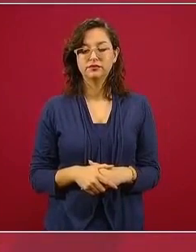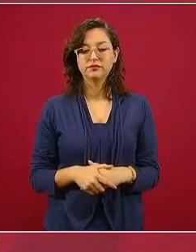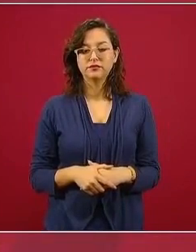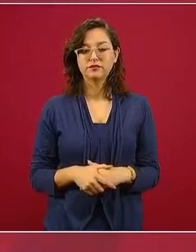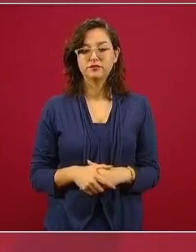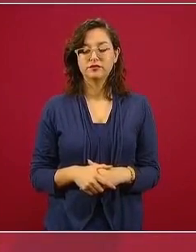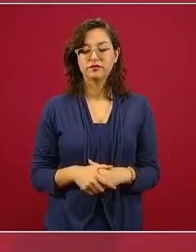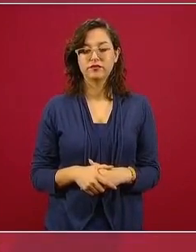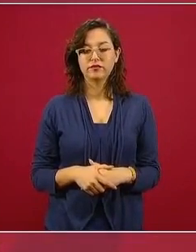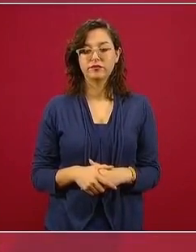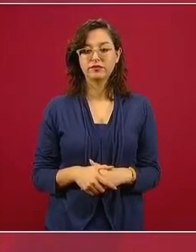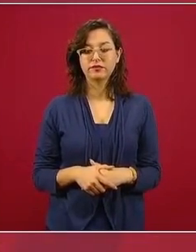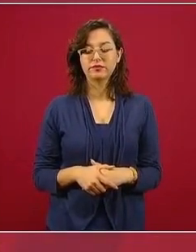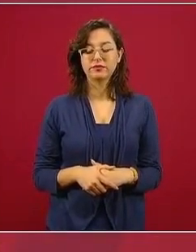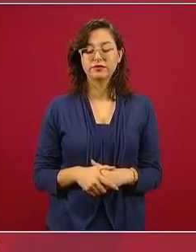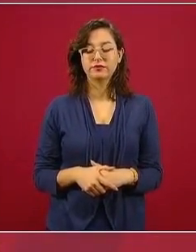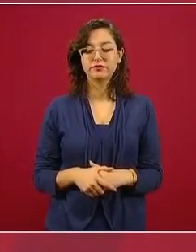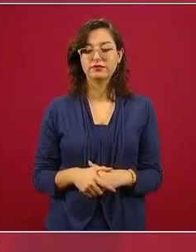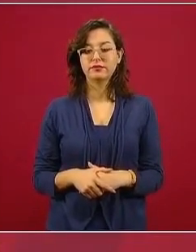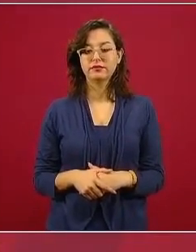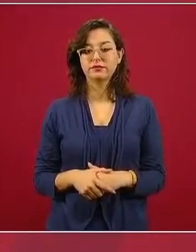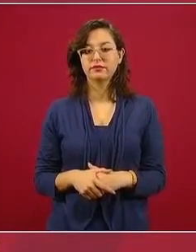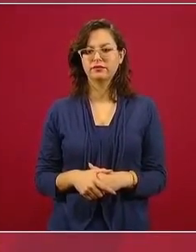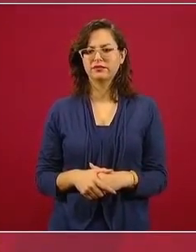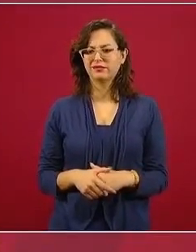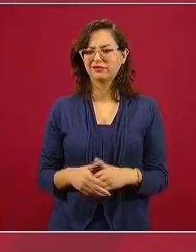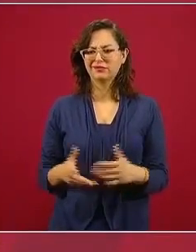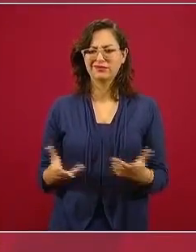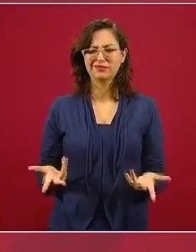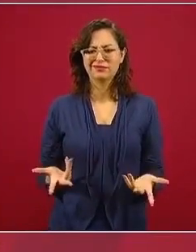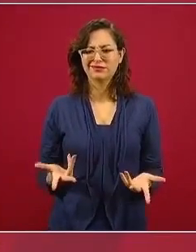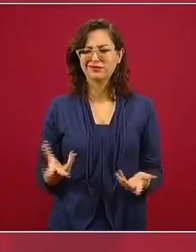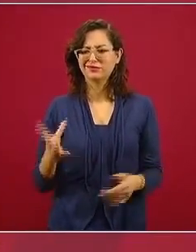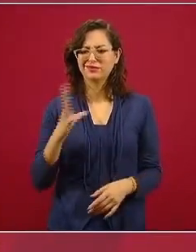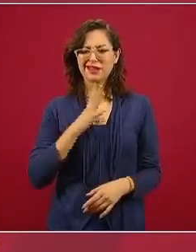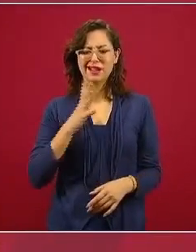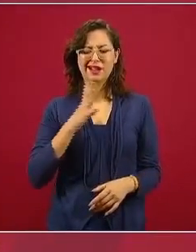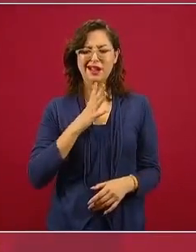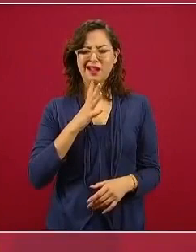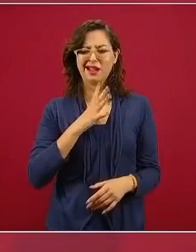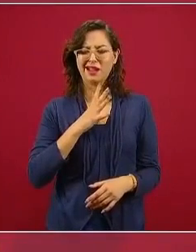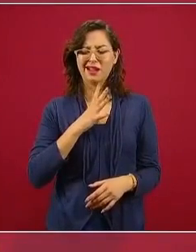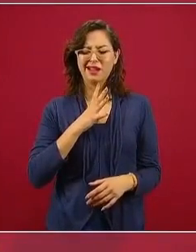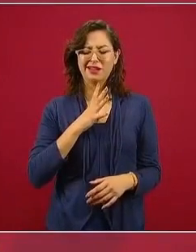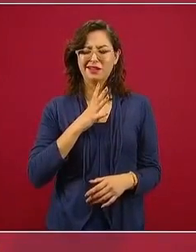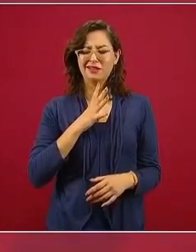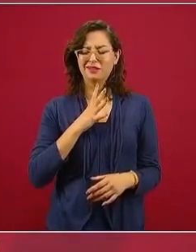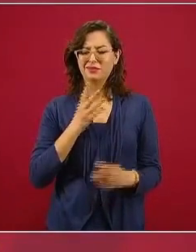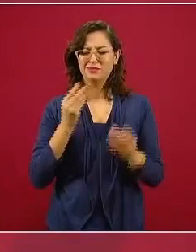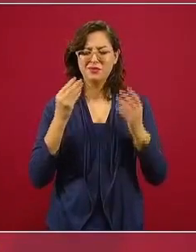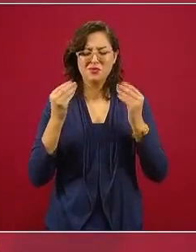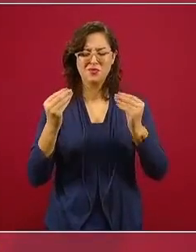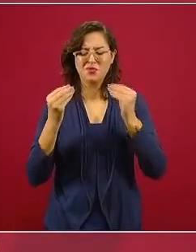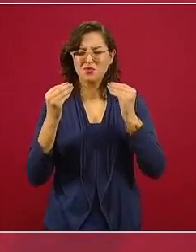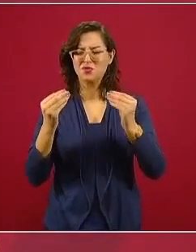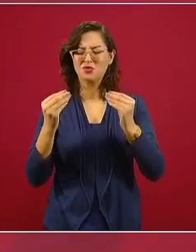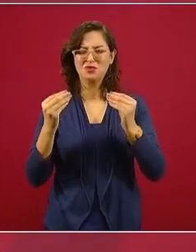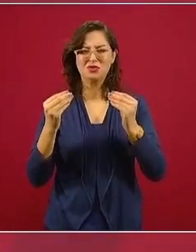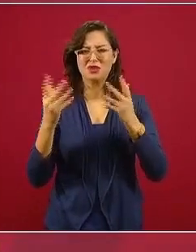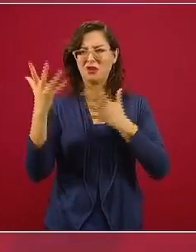porque como ha habido tanta distorsión sobre la palabra, el término, el concepto de